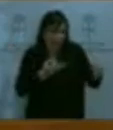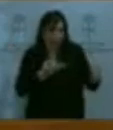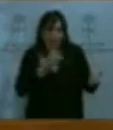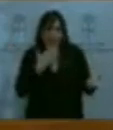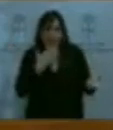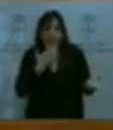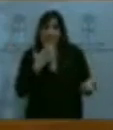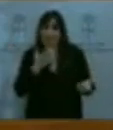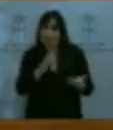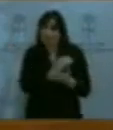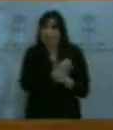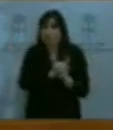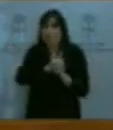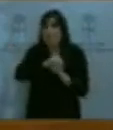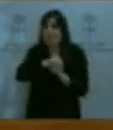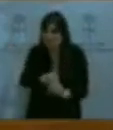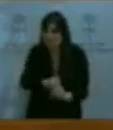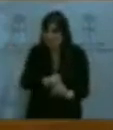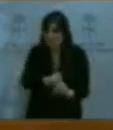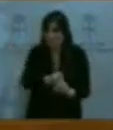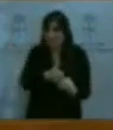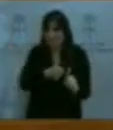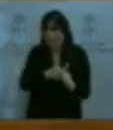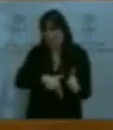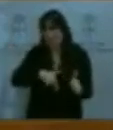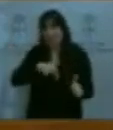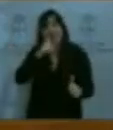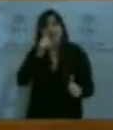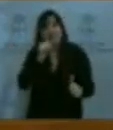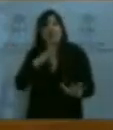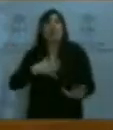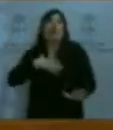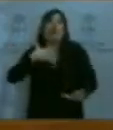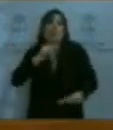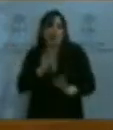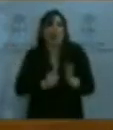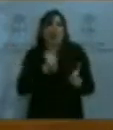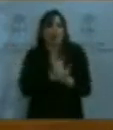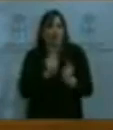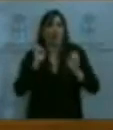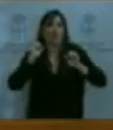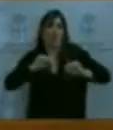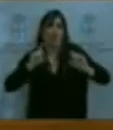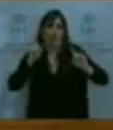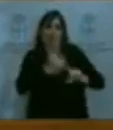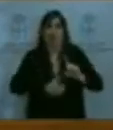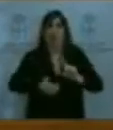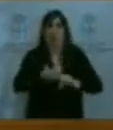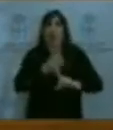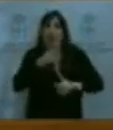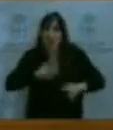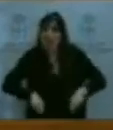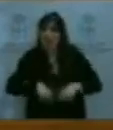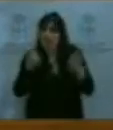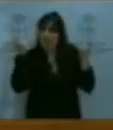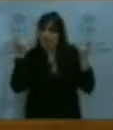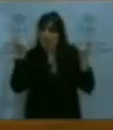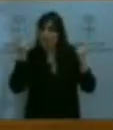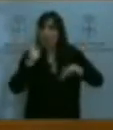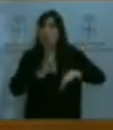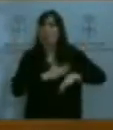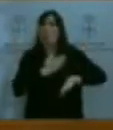general, quizá se pueda volver a reconstruir el pacto educativo, que si está roto a día de hoy es única y entera responsabilidad de